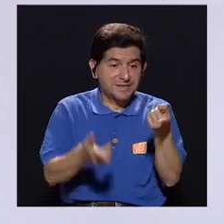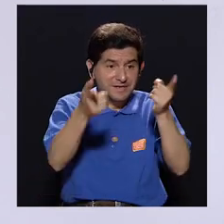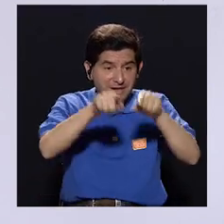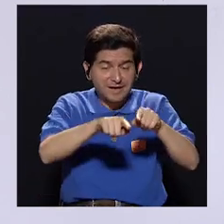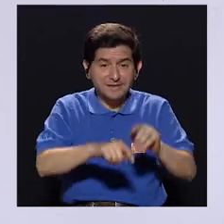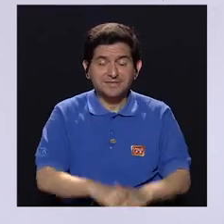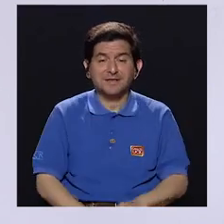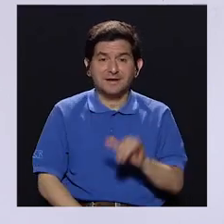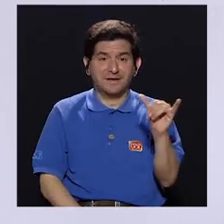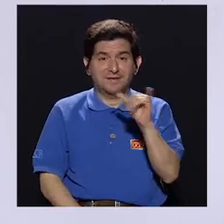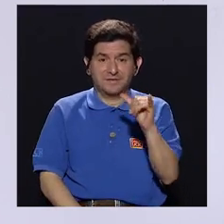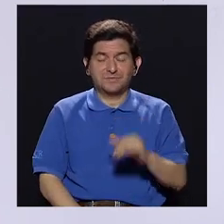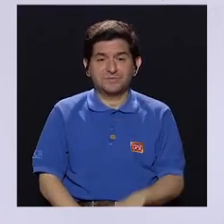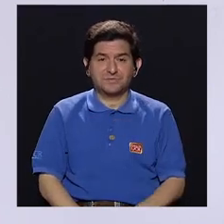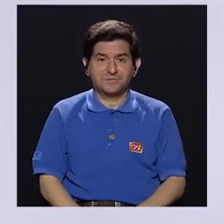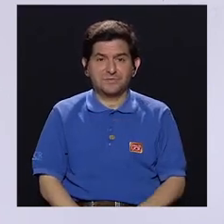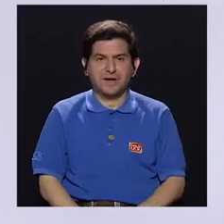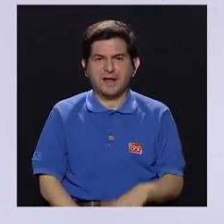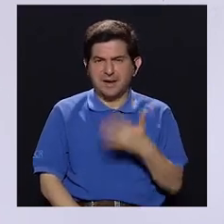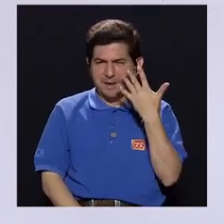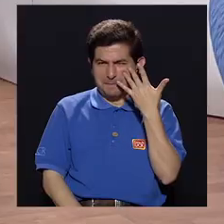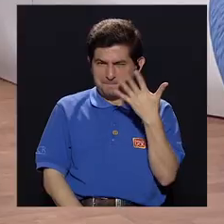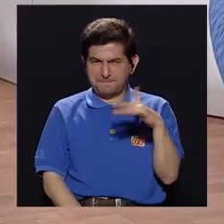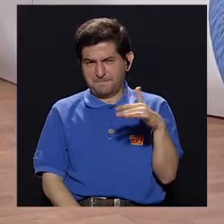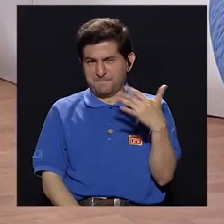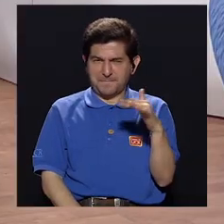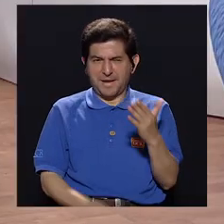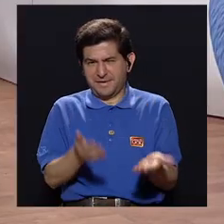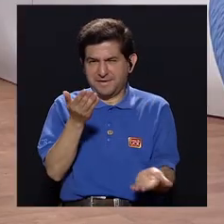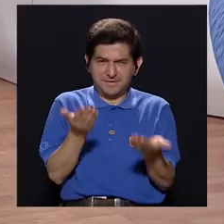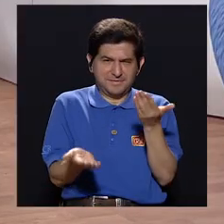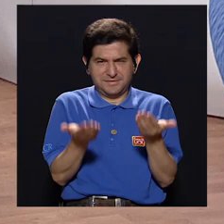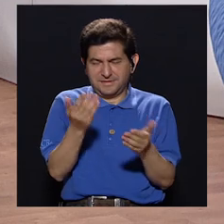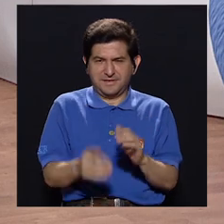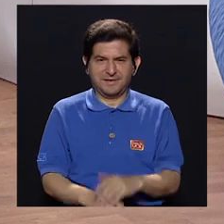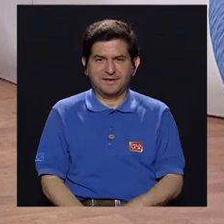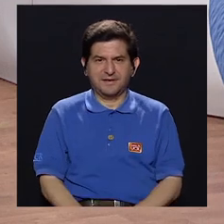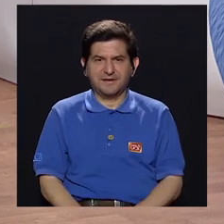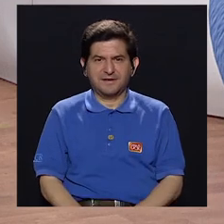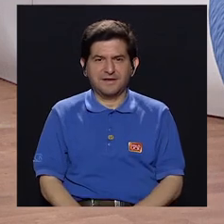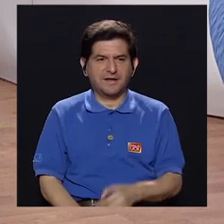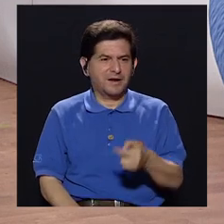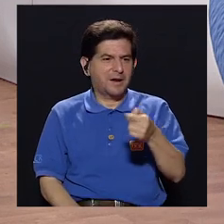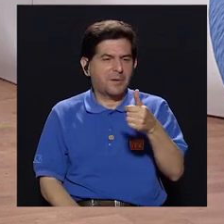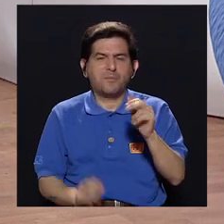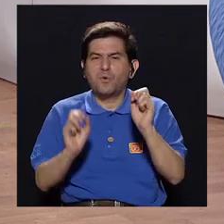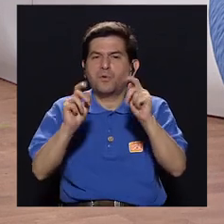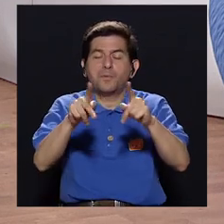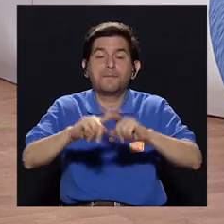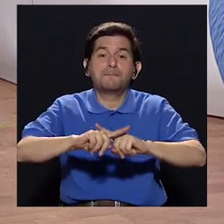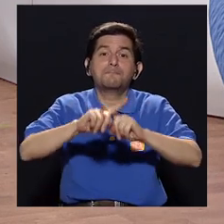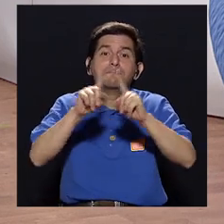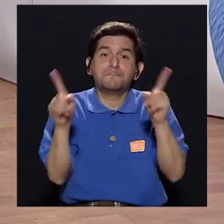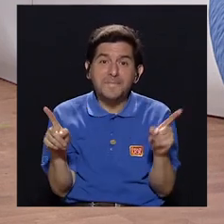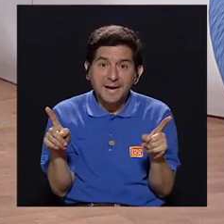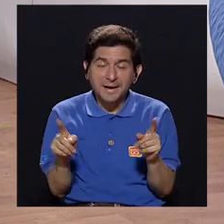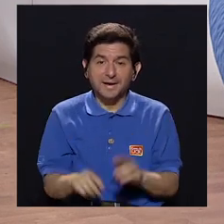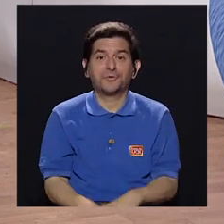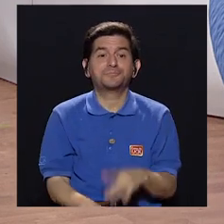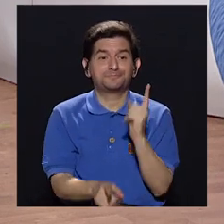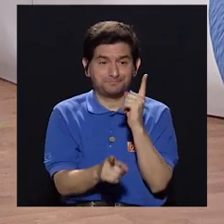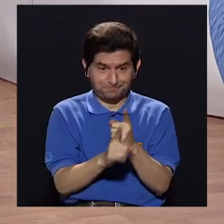bras eran polinizadas por ese por ese insecto suena un poco como algo que sería poco probable